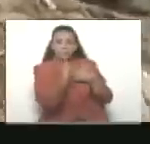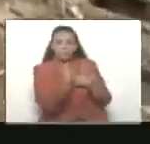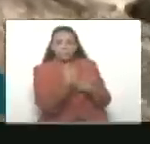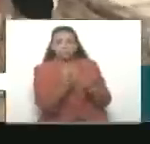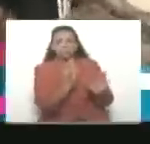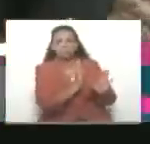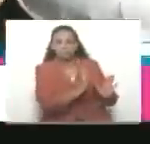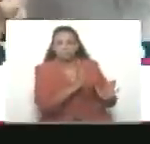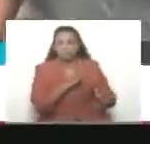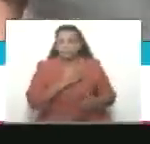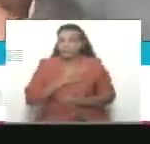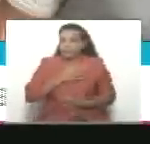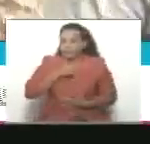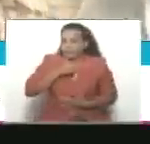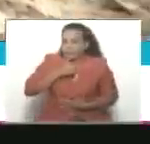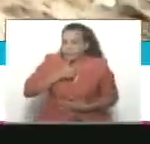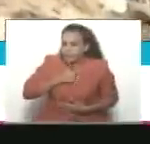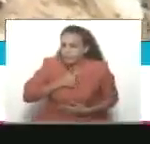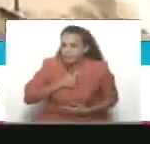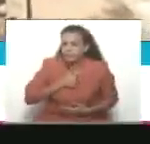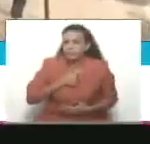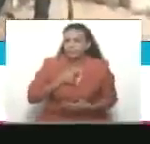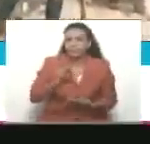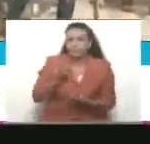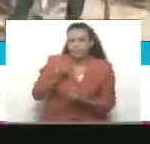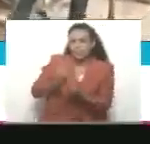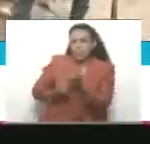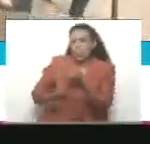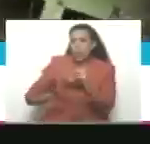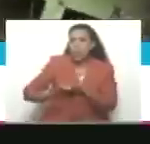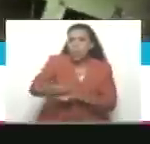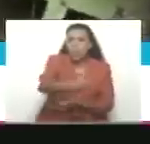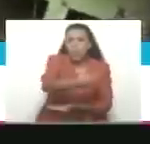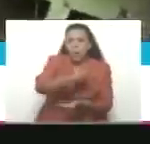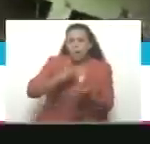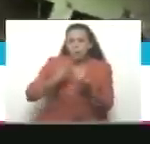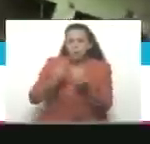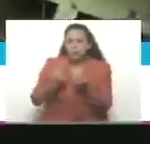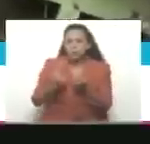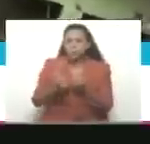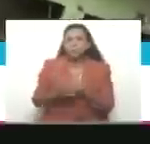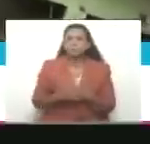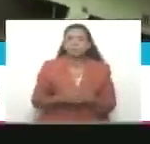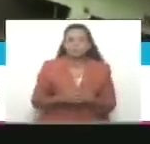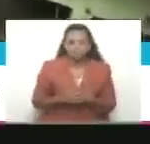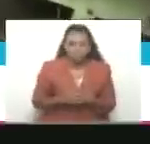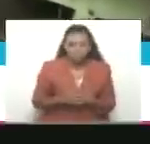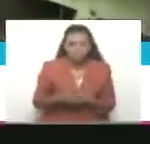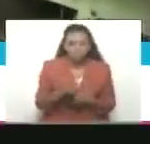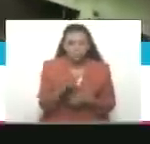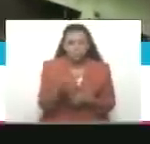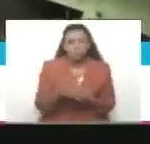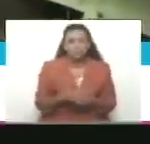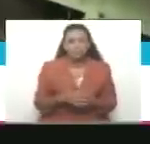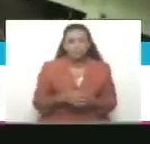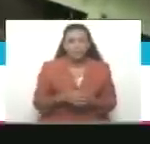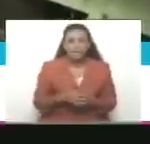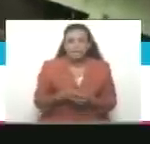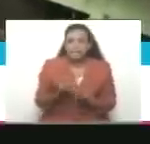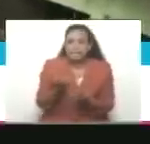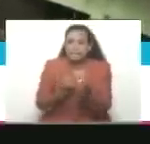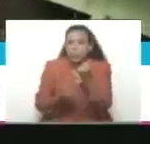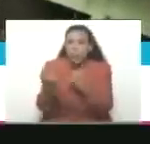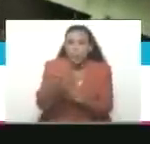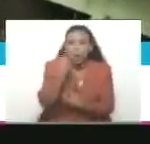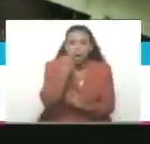criminal bloqueo económico en medio de las sanciones pariendo